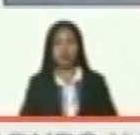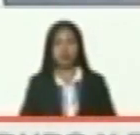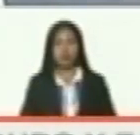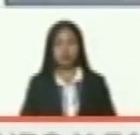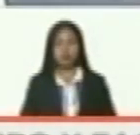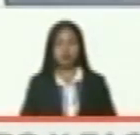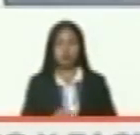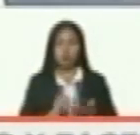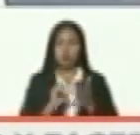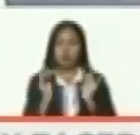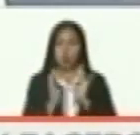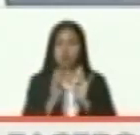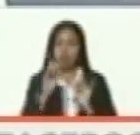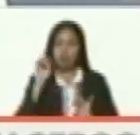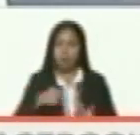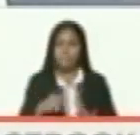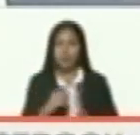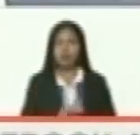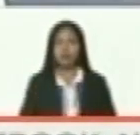Póngase en contacto